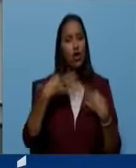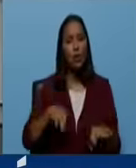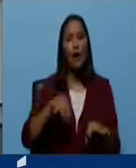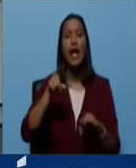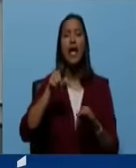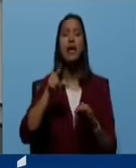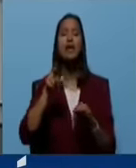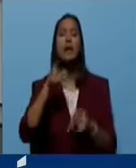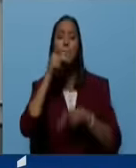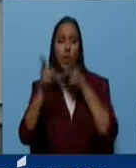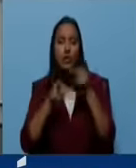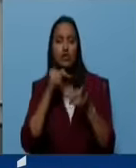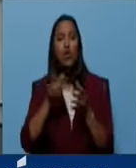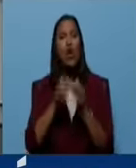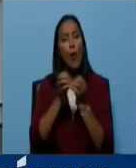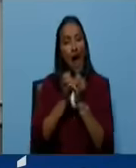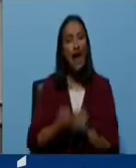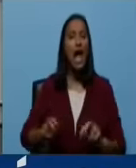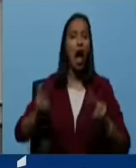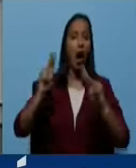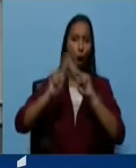como incluso en